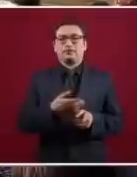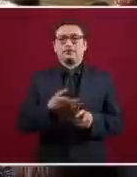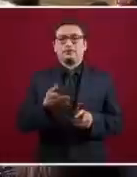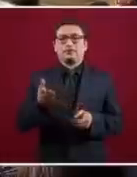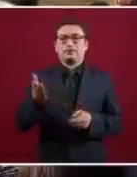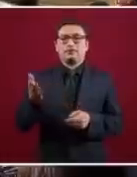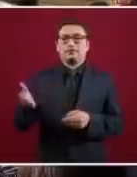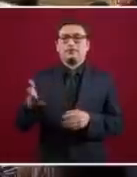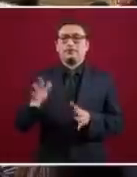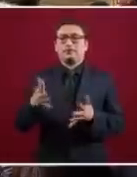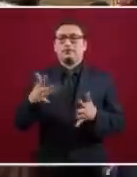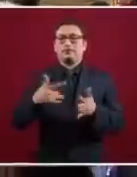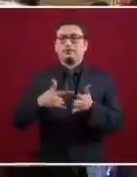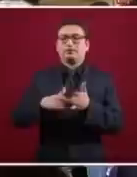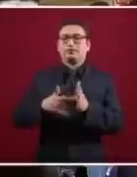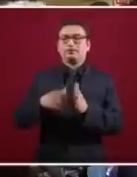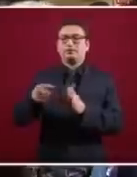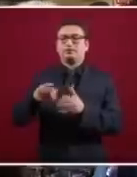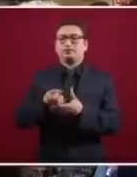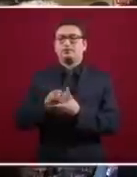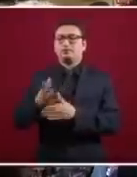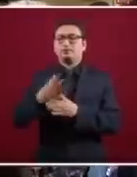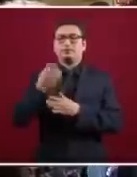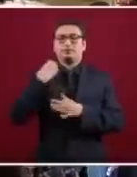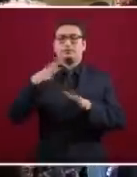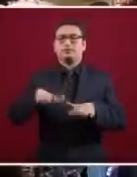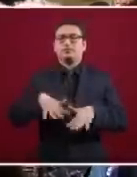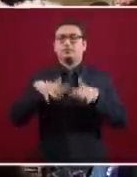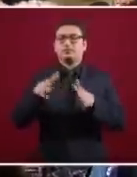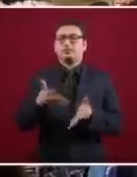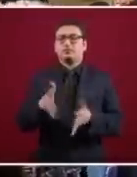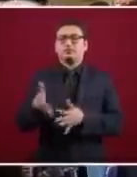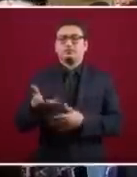aquí ahora salen ustedes en la conferencia